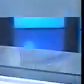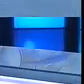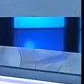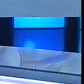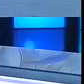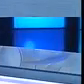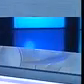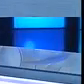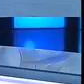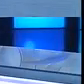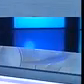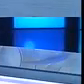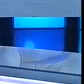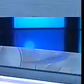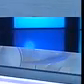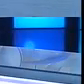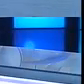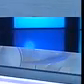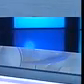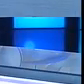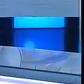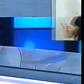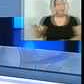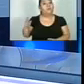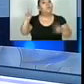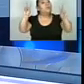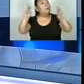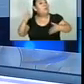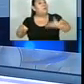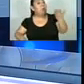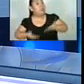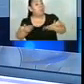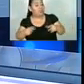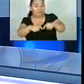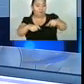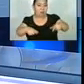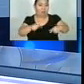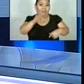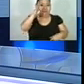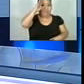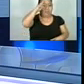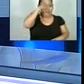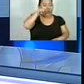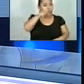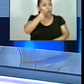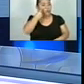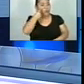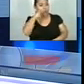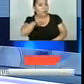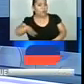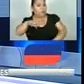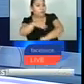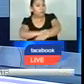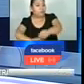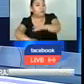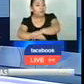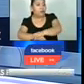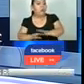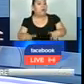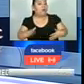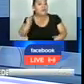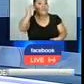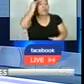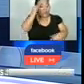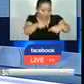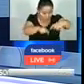Los mujeres acusadas de vender billetes de lotería falsos fueron detenidas. Conozcamos dónde ocurrieron las capturas y cómo se puede